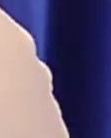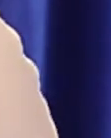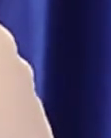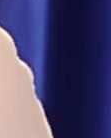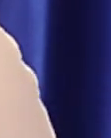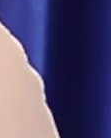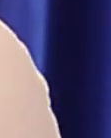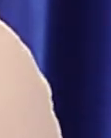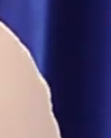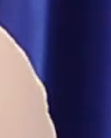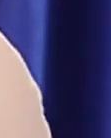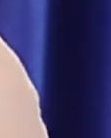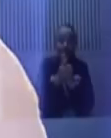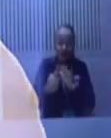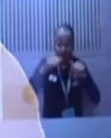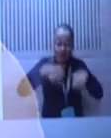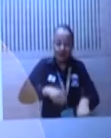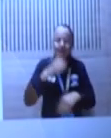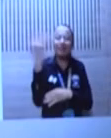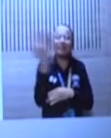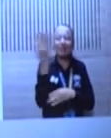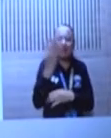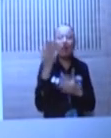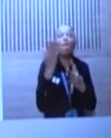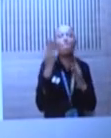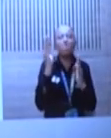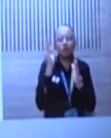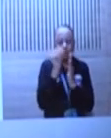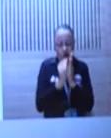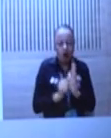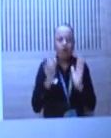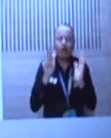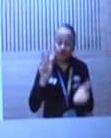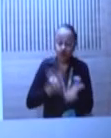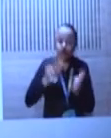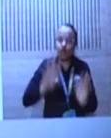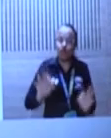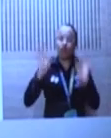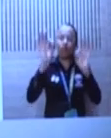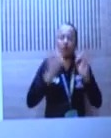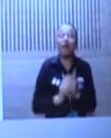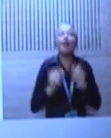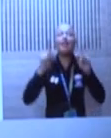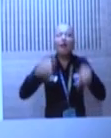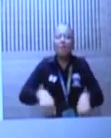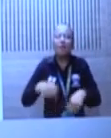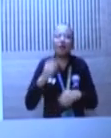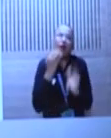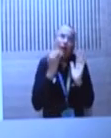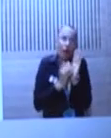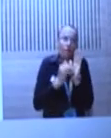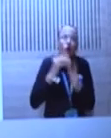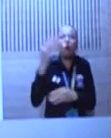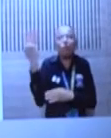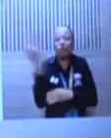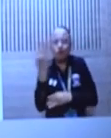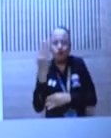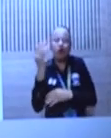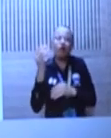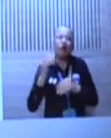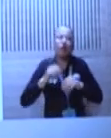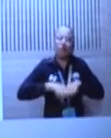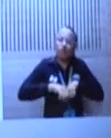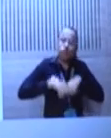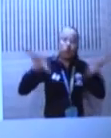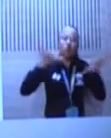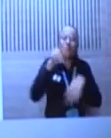varios programas relacionados con eso y una filmación de una serie una película deja ingresos enormes porque eso se distribuye entre la gente desde lo que hacen el